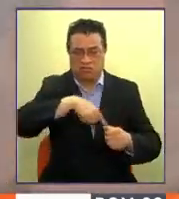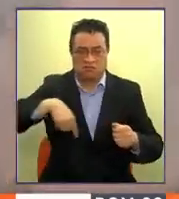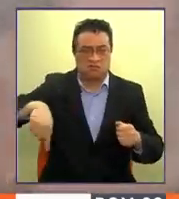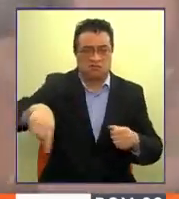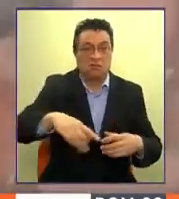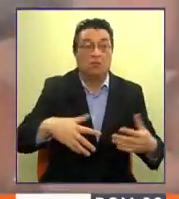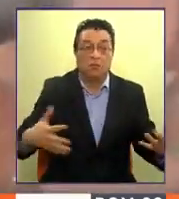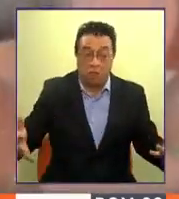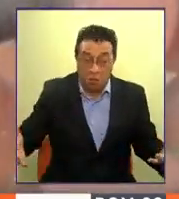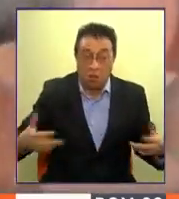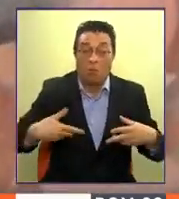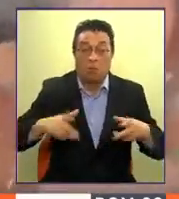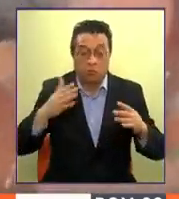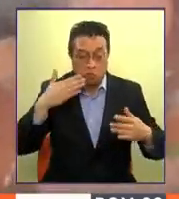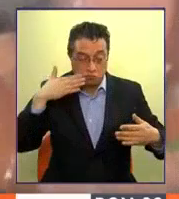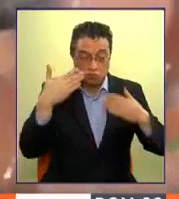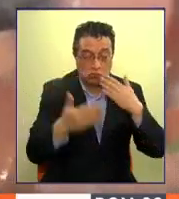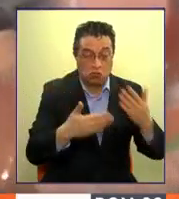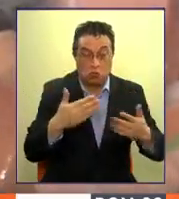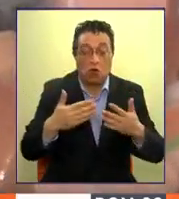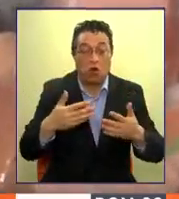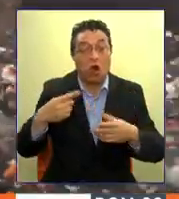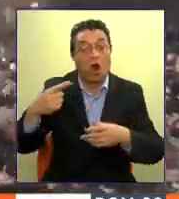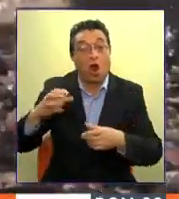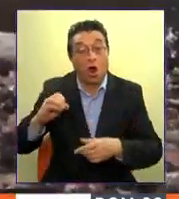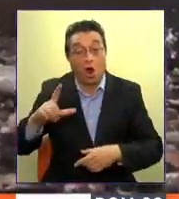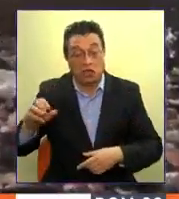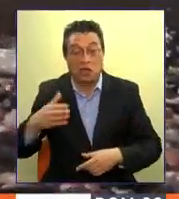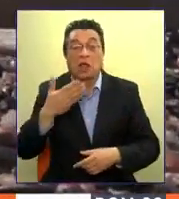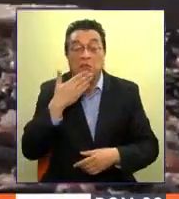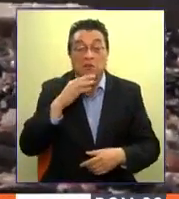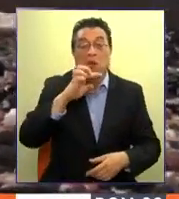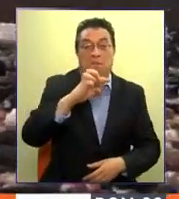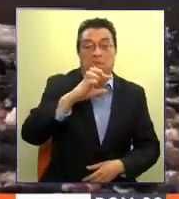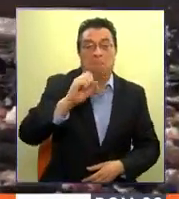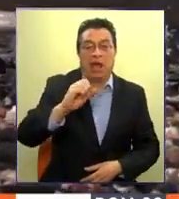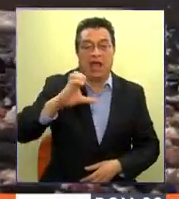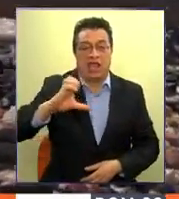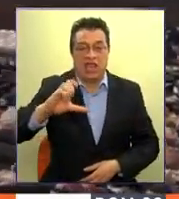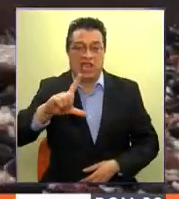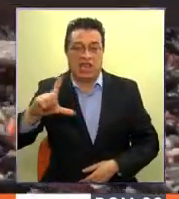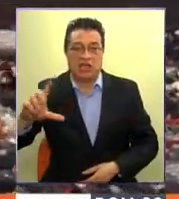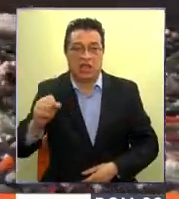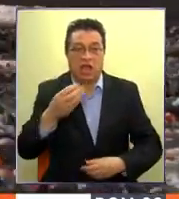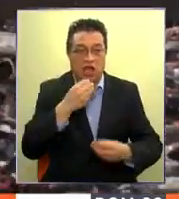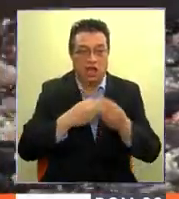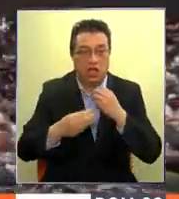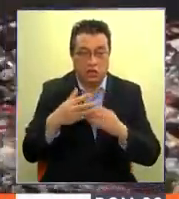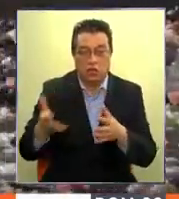no? Si hay ollas solidarias, también paellas. Una vez que se caliente y vamos a ir agotando.